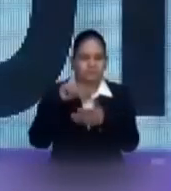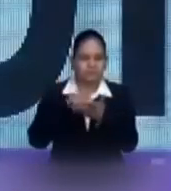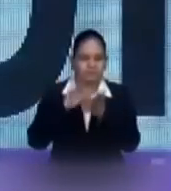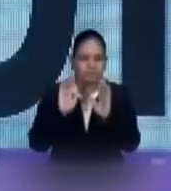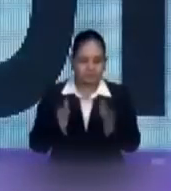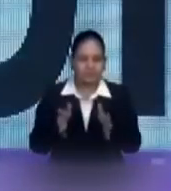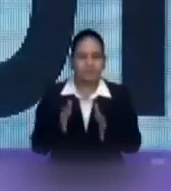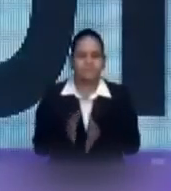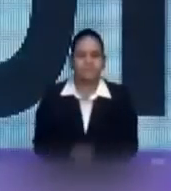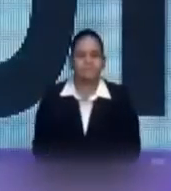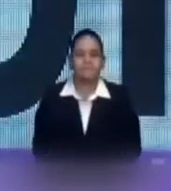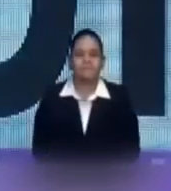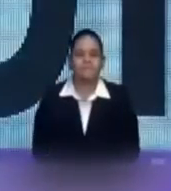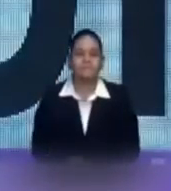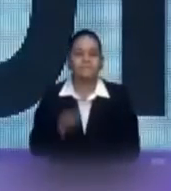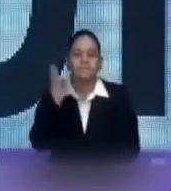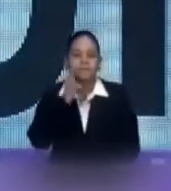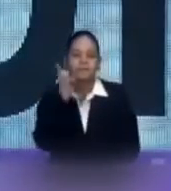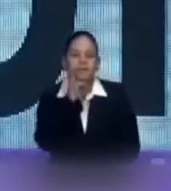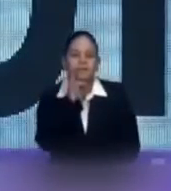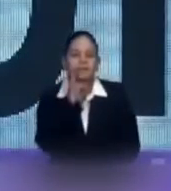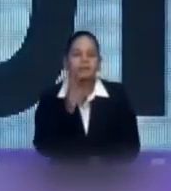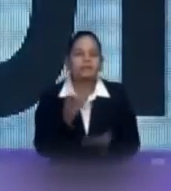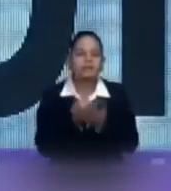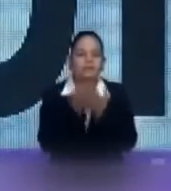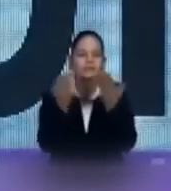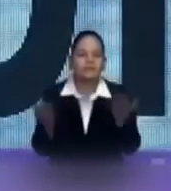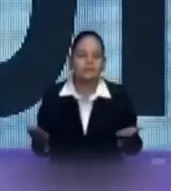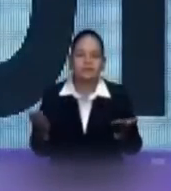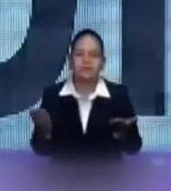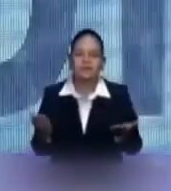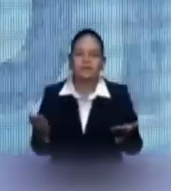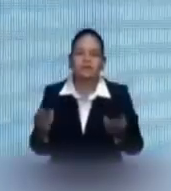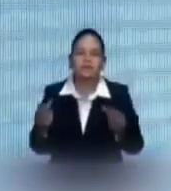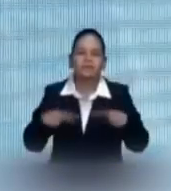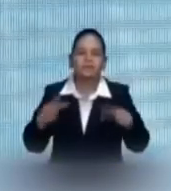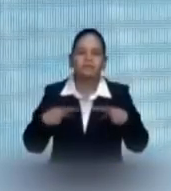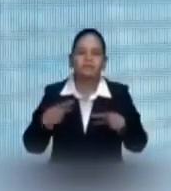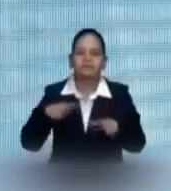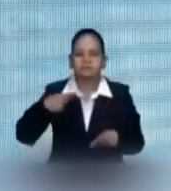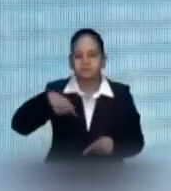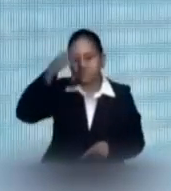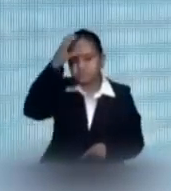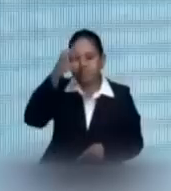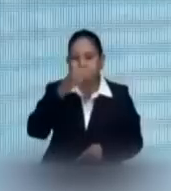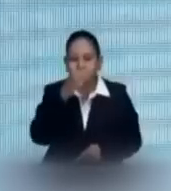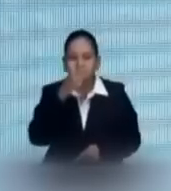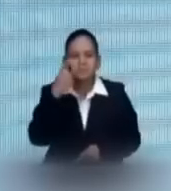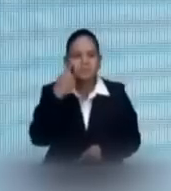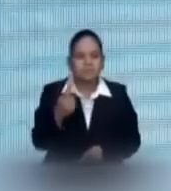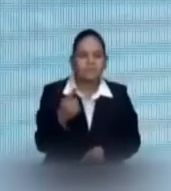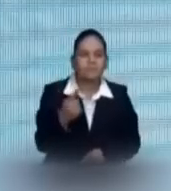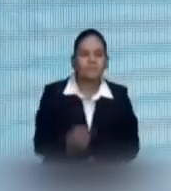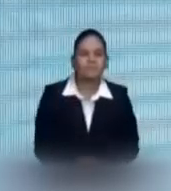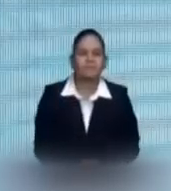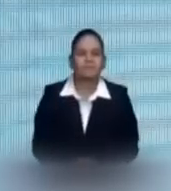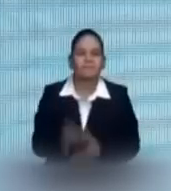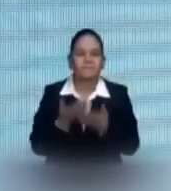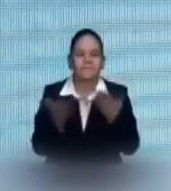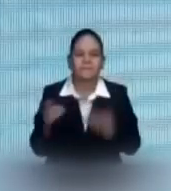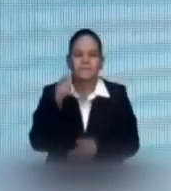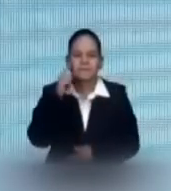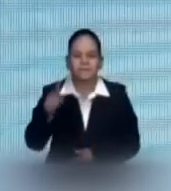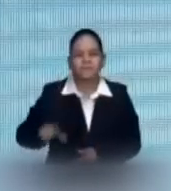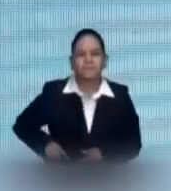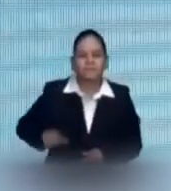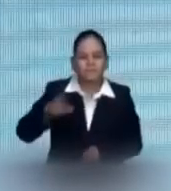¿Qué deben esperar de usted, candidato, los coahuilenses, de llegar a la gubernatura si una de las principales quejas, candidato, es que el dinero